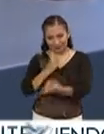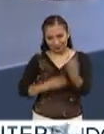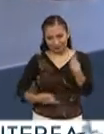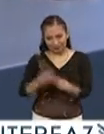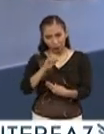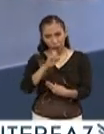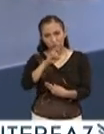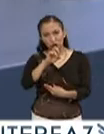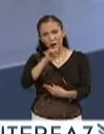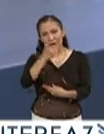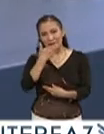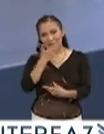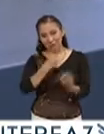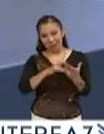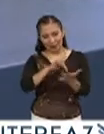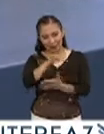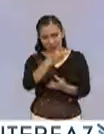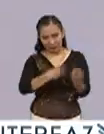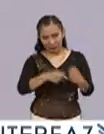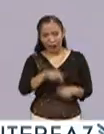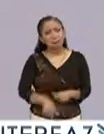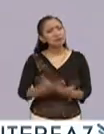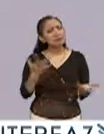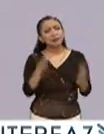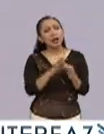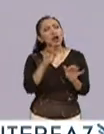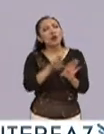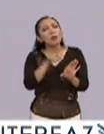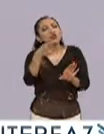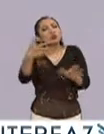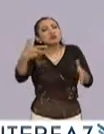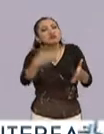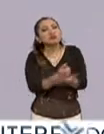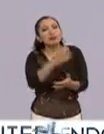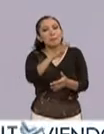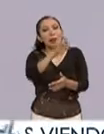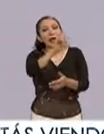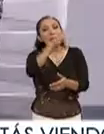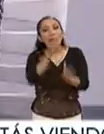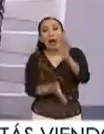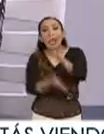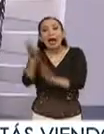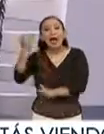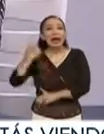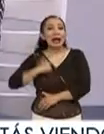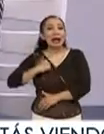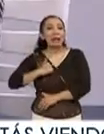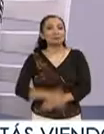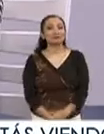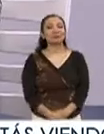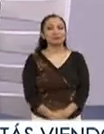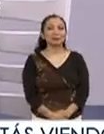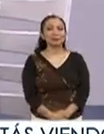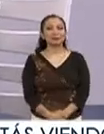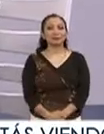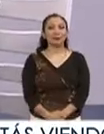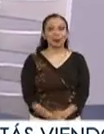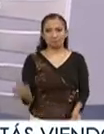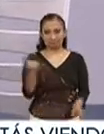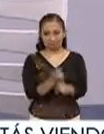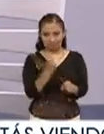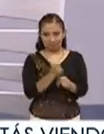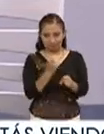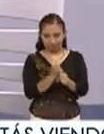Bienvenida, Úrsula. Muchas gracias por estar con nosotros. Cuéntanos, ¿cómo lograste obtener esta beca para irte hasta Canadá? Bueno, pues lo